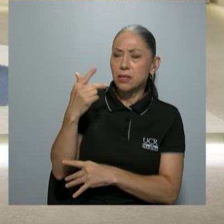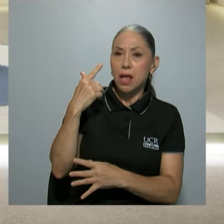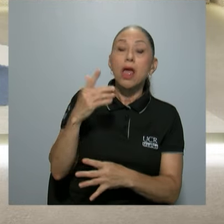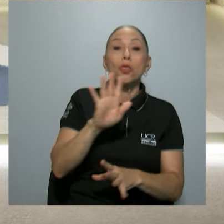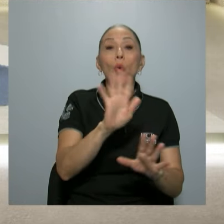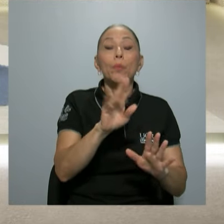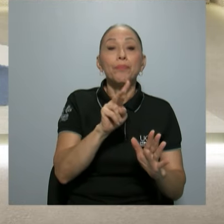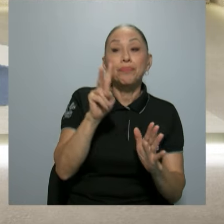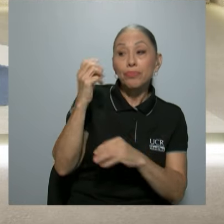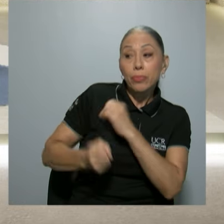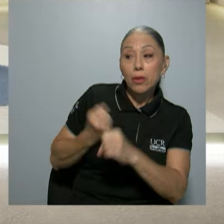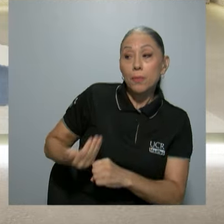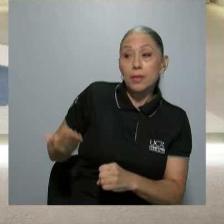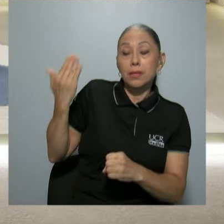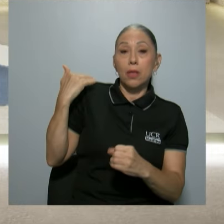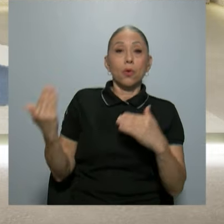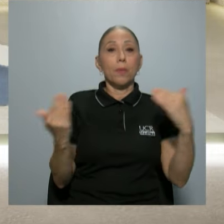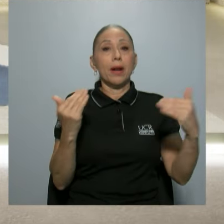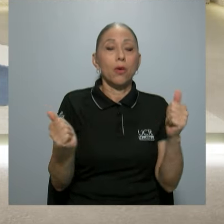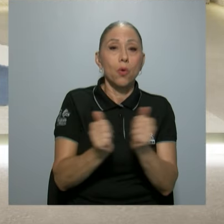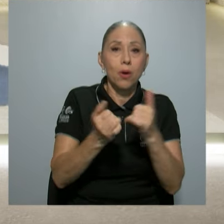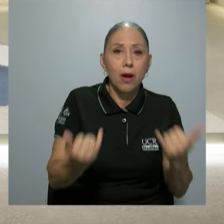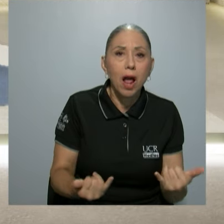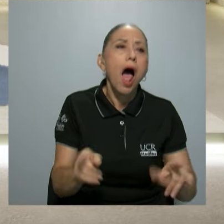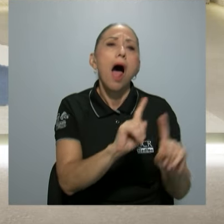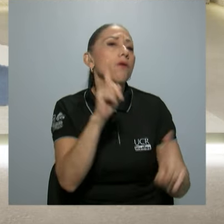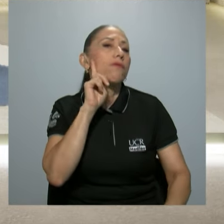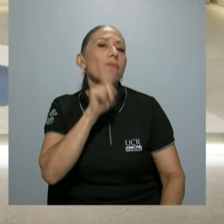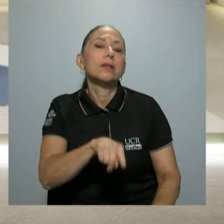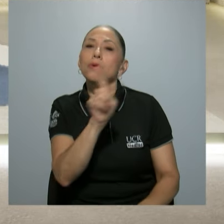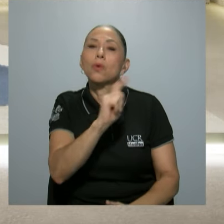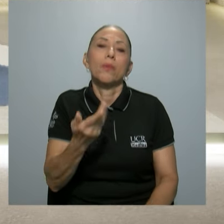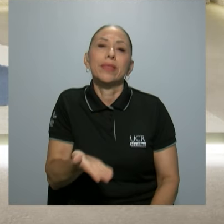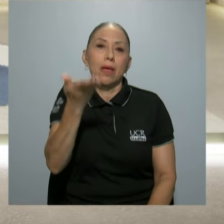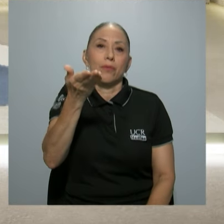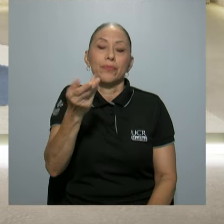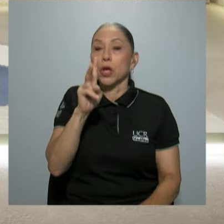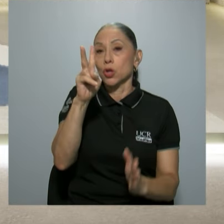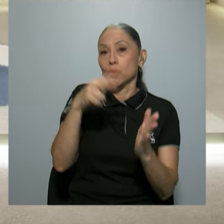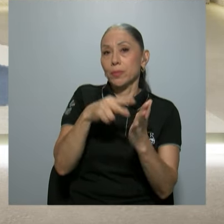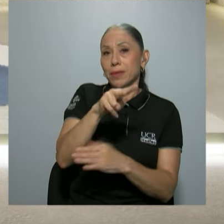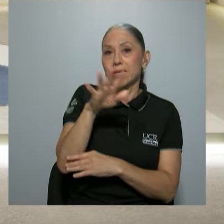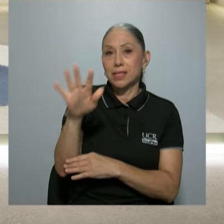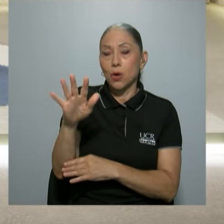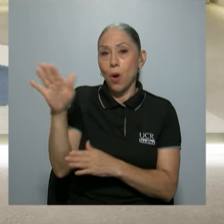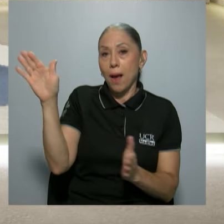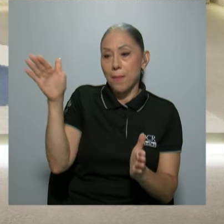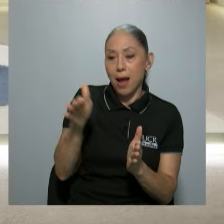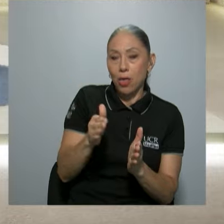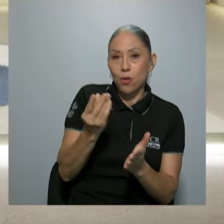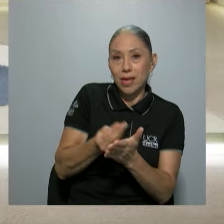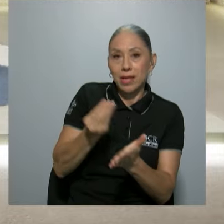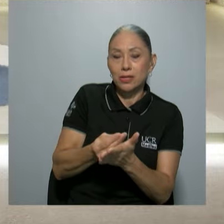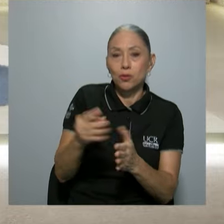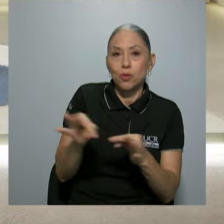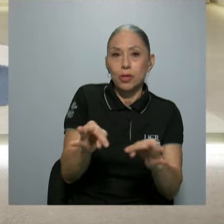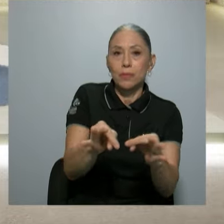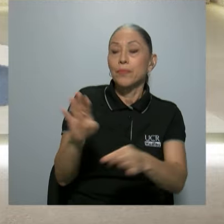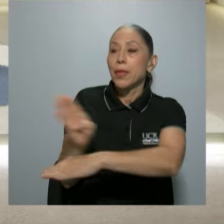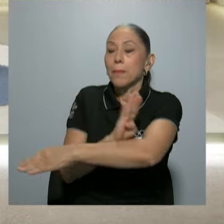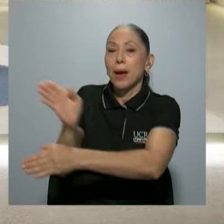comparación este año, en comparación con el 2024. Falso, no han aumentado. En 2025 han bajado los ingresos por turismo. Según el Banco Central, Costa Rica dejó